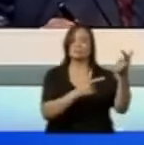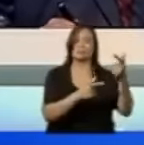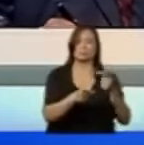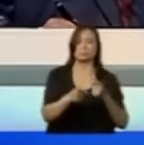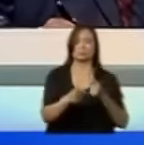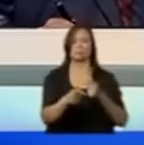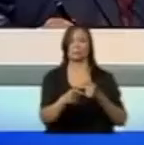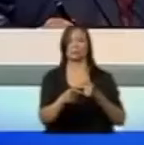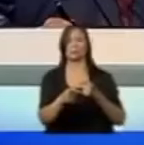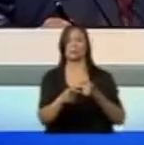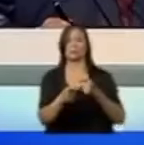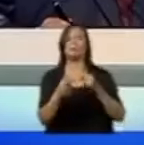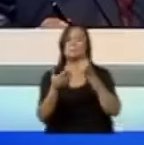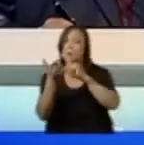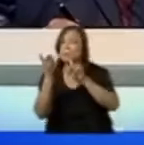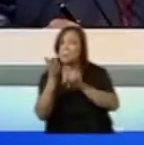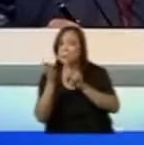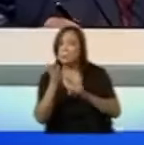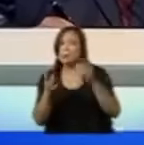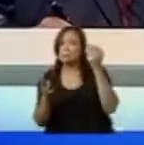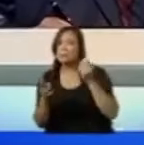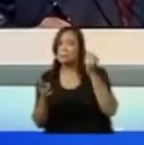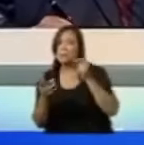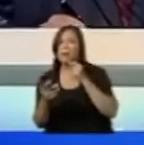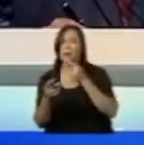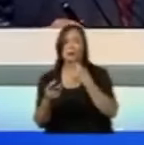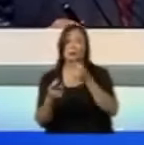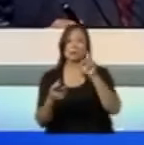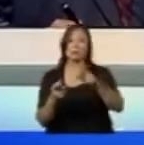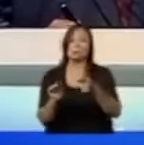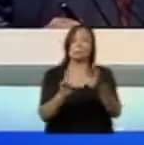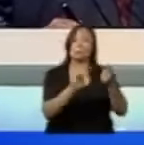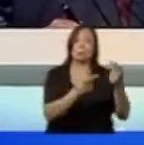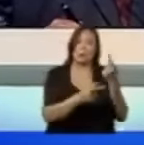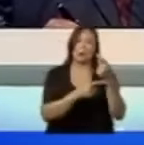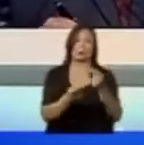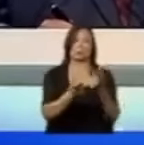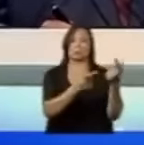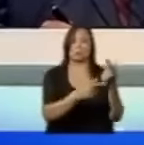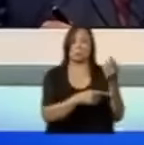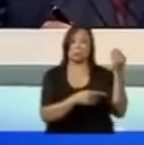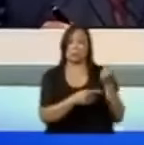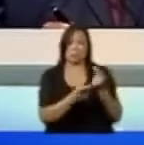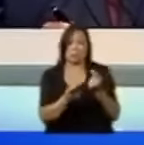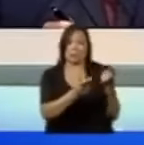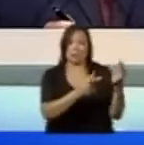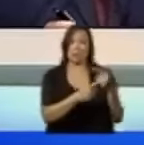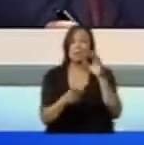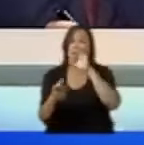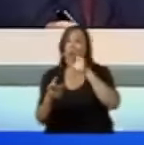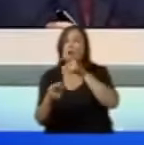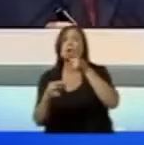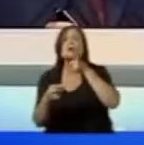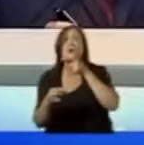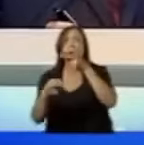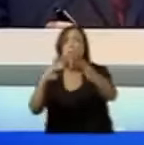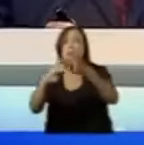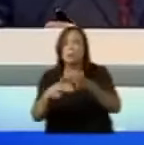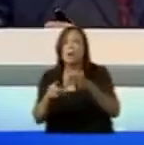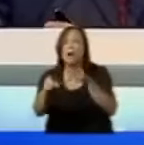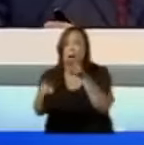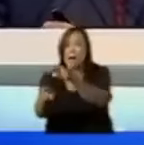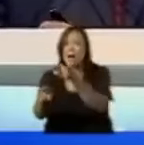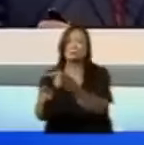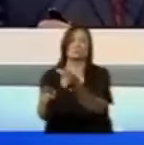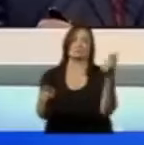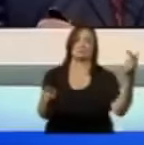pensión. Que revisen todas esas pensiones, porque han dicho que hay que sacar y que hay que eliminar pensiones. Que busque a quienes la tienen y que